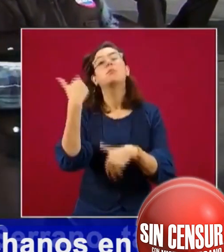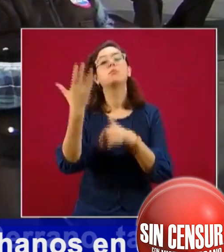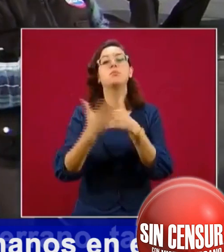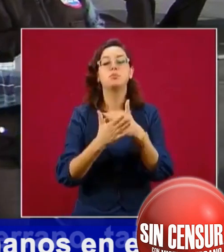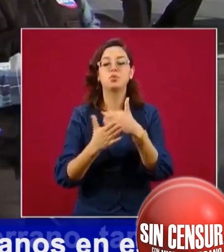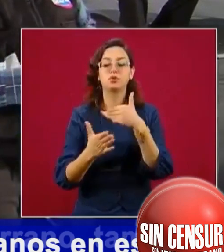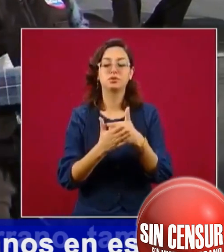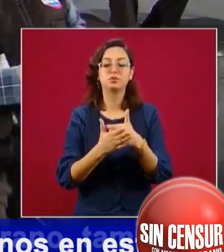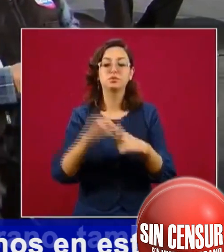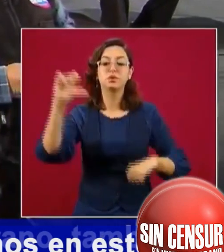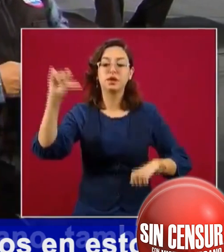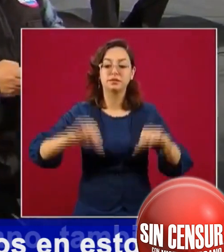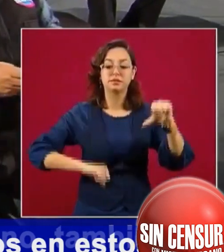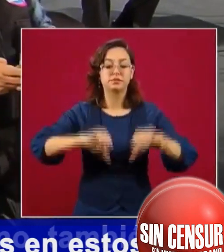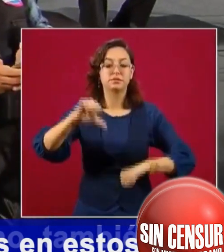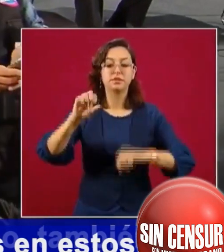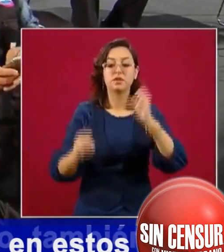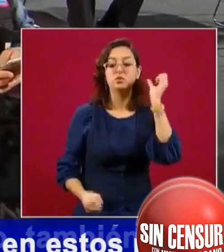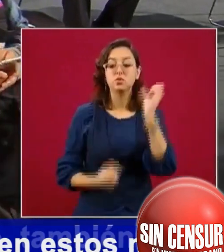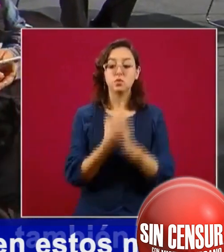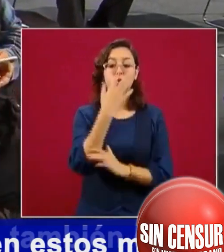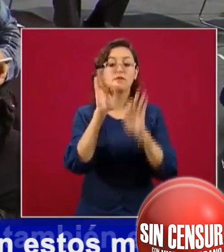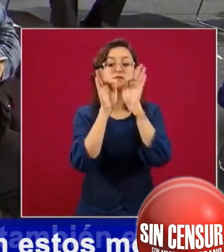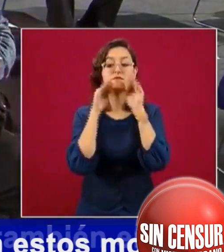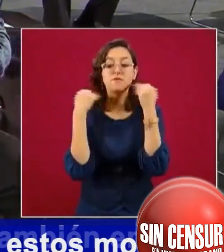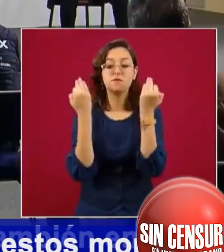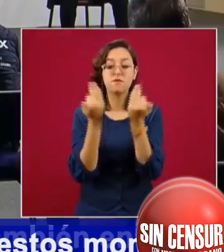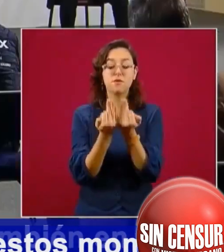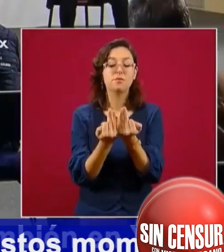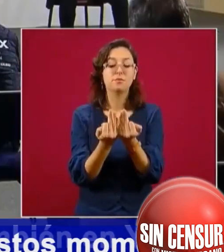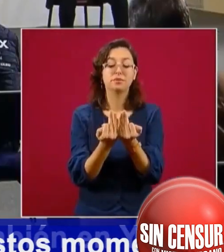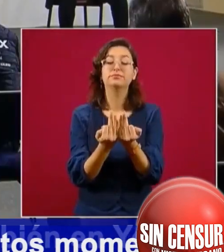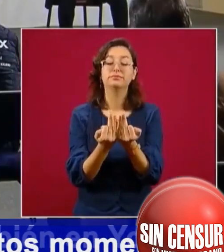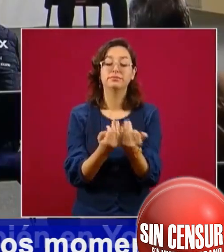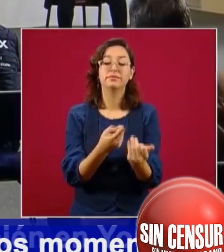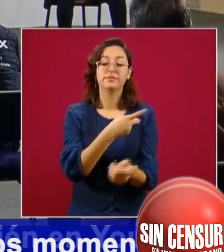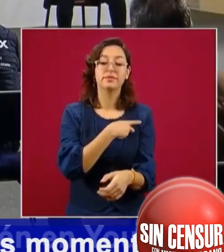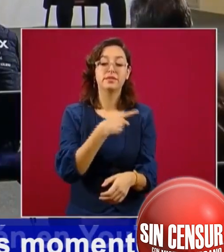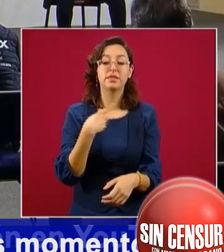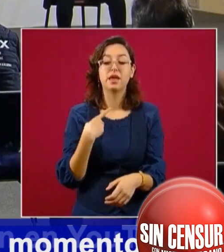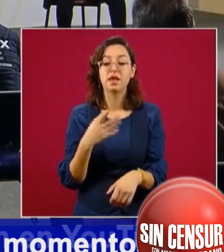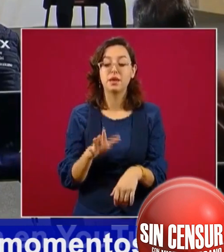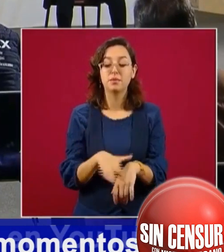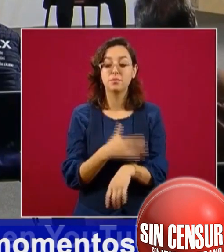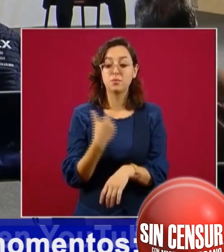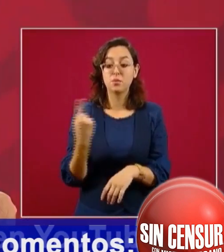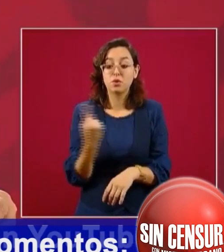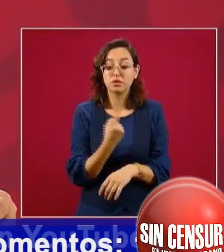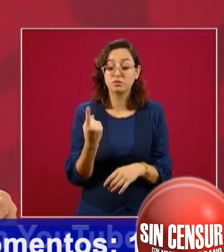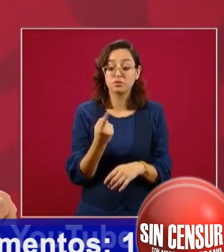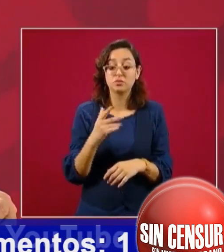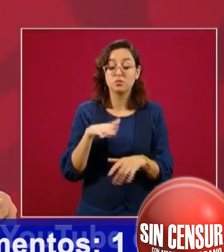la nueva normalidad. Por eso se habla de nueva